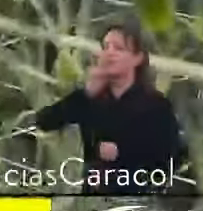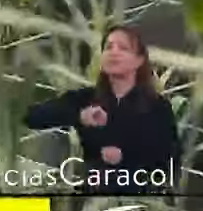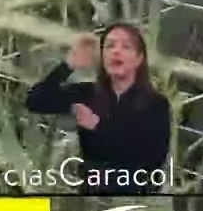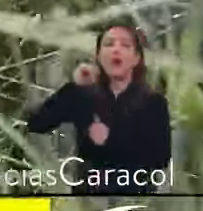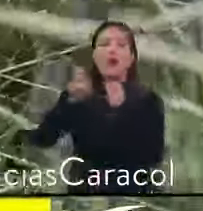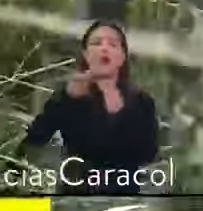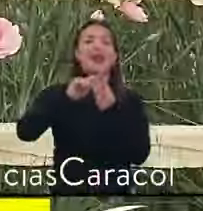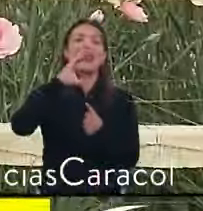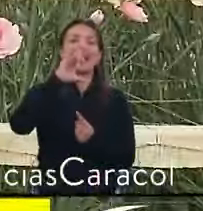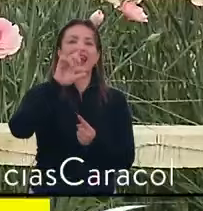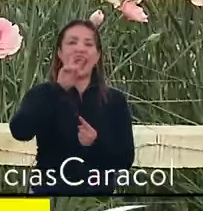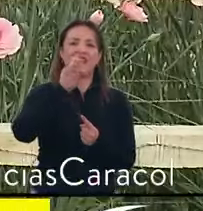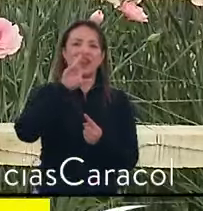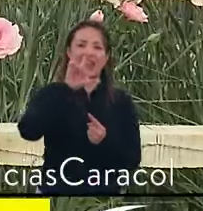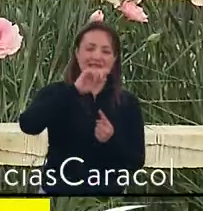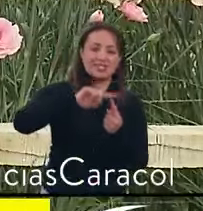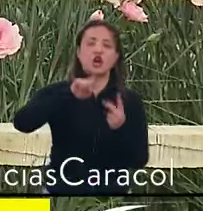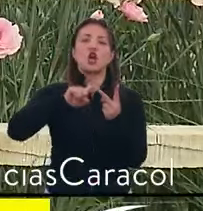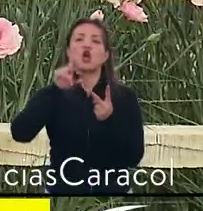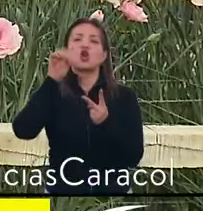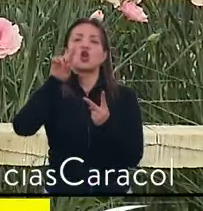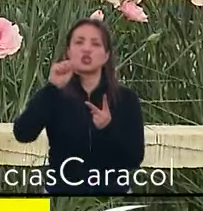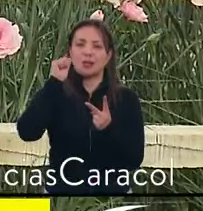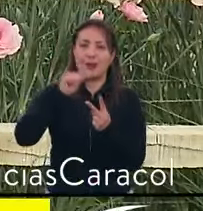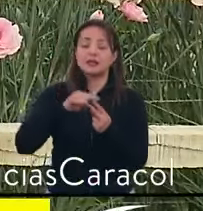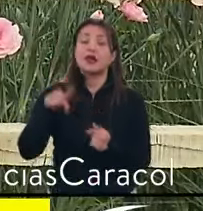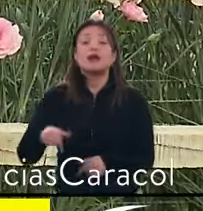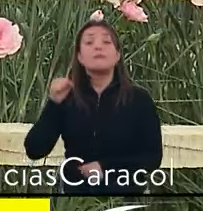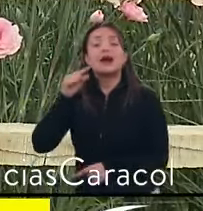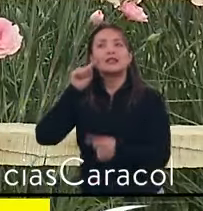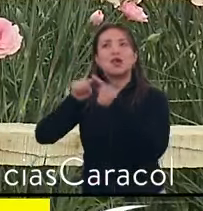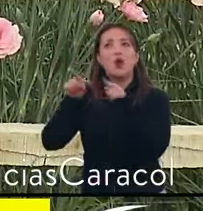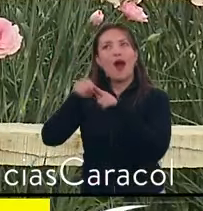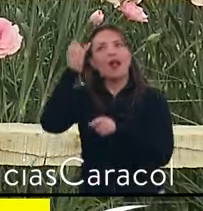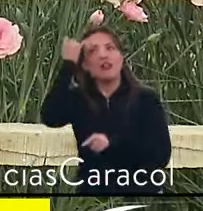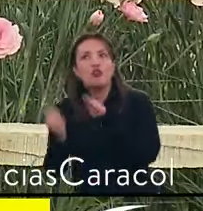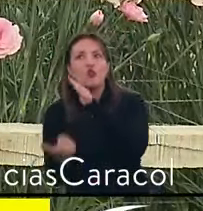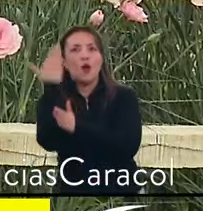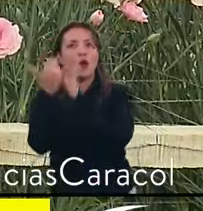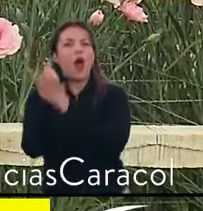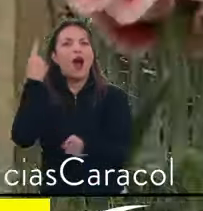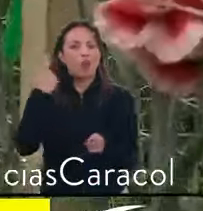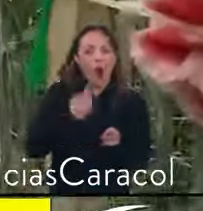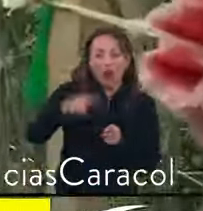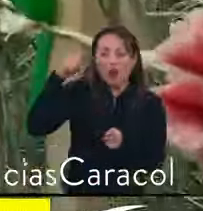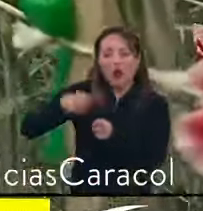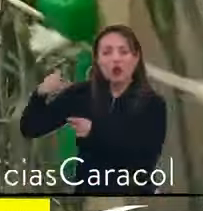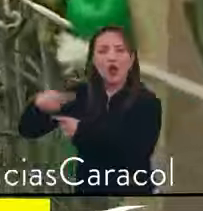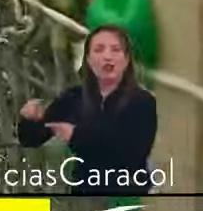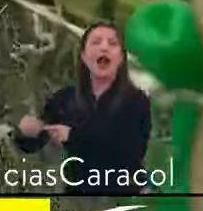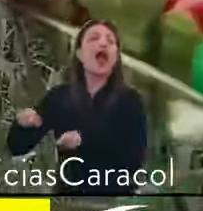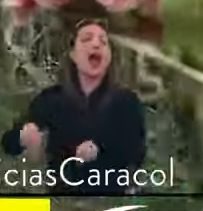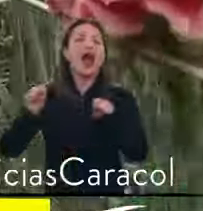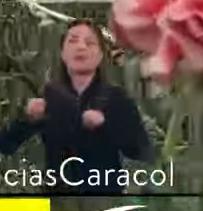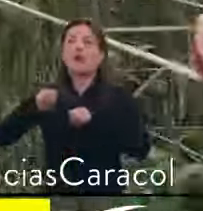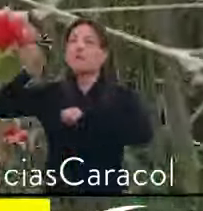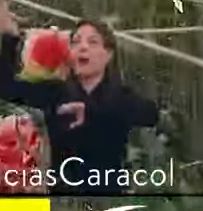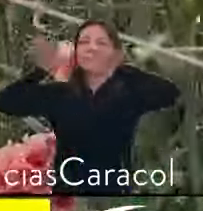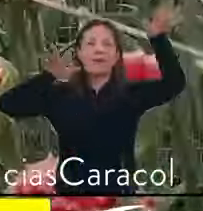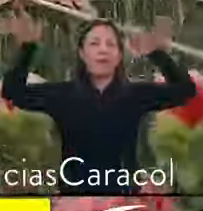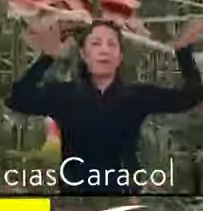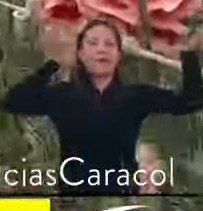rosas. Uno de los factores más importantes definitivamente es la innovación. El poder tener muchas variedades nos permite llegar a muchos más países